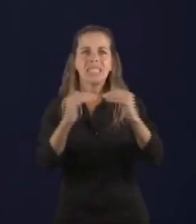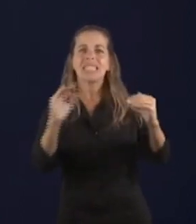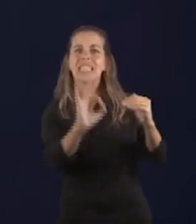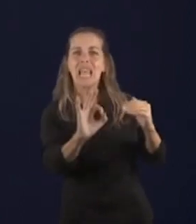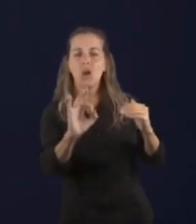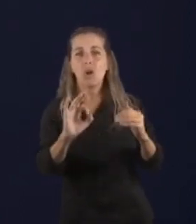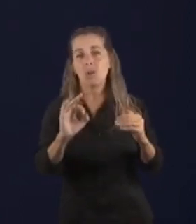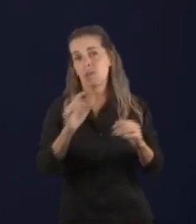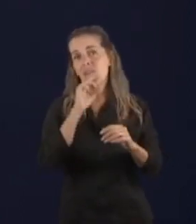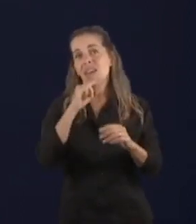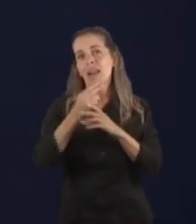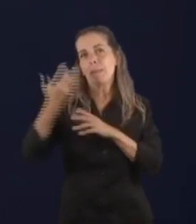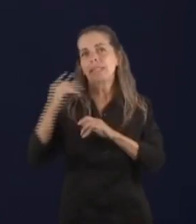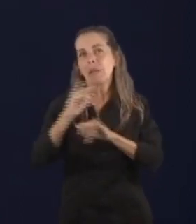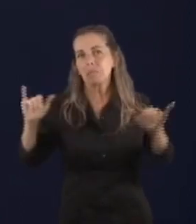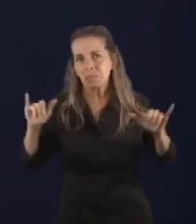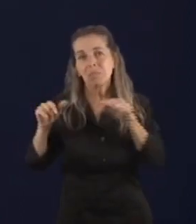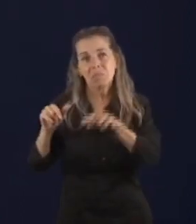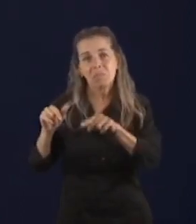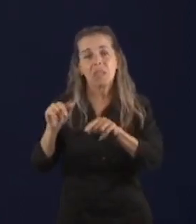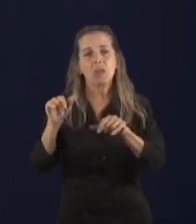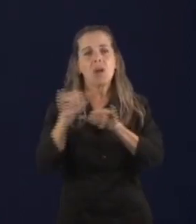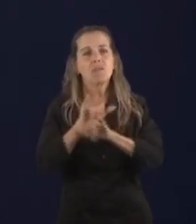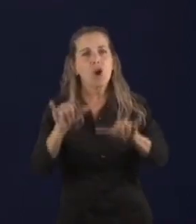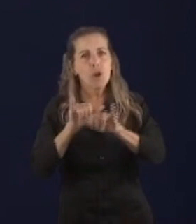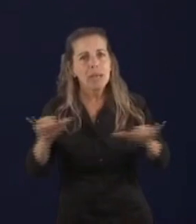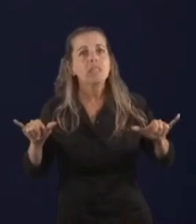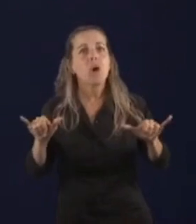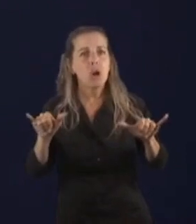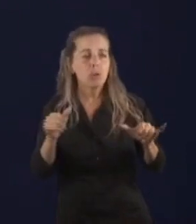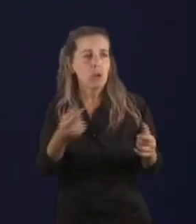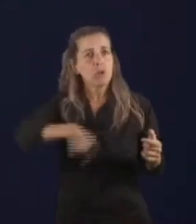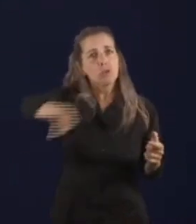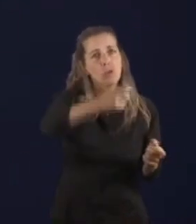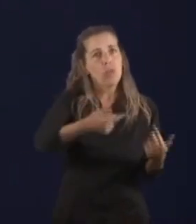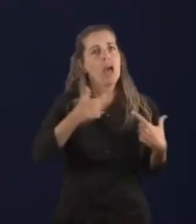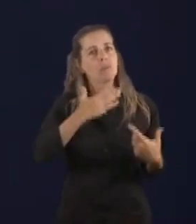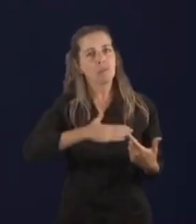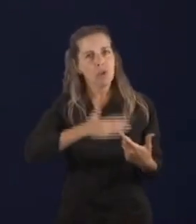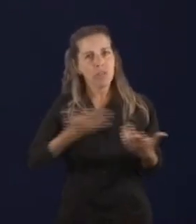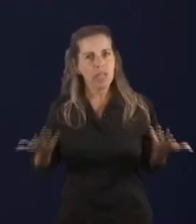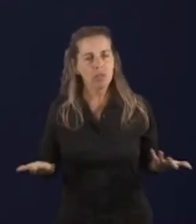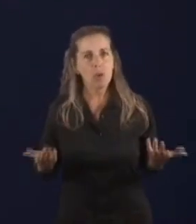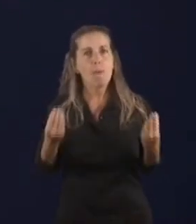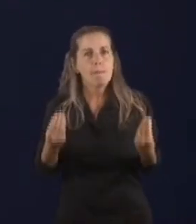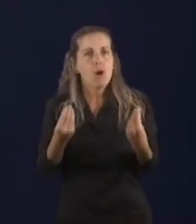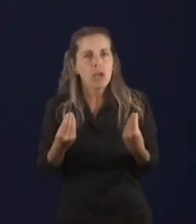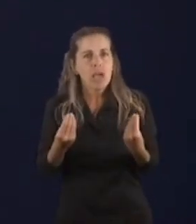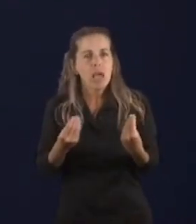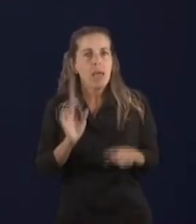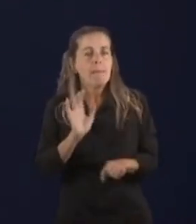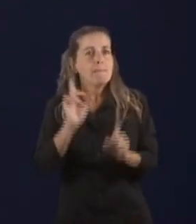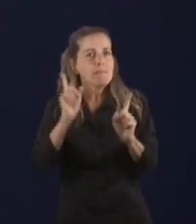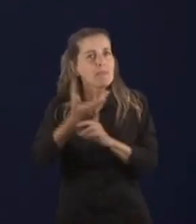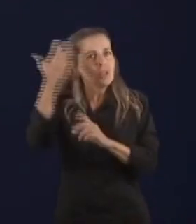eh datos que a nosotros nos pusieron enormemente contentos primero porque es es una orden del